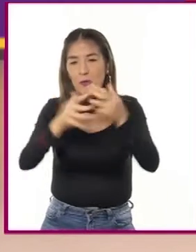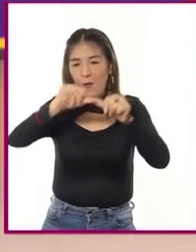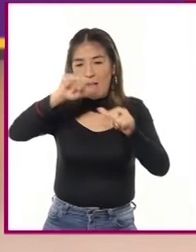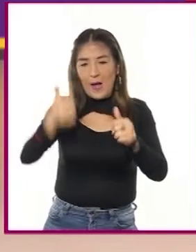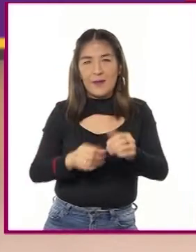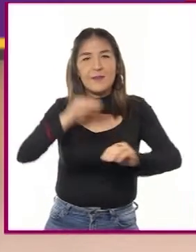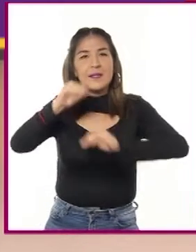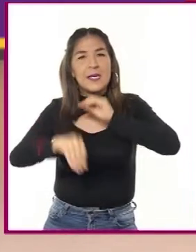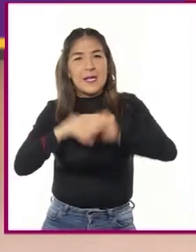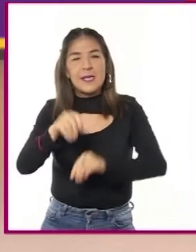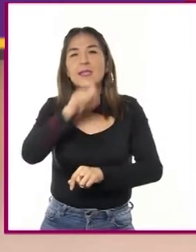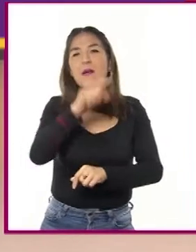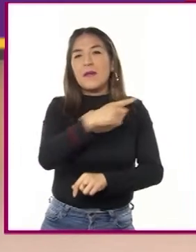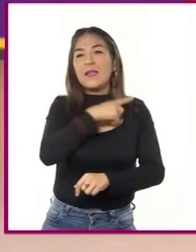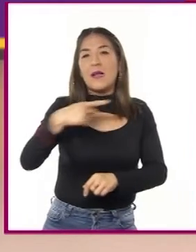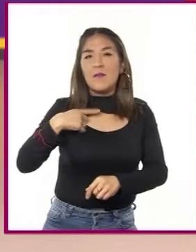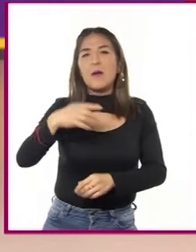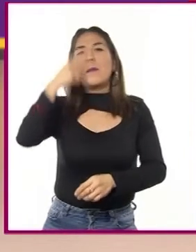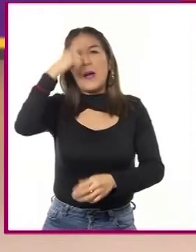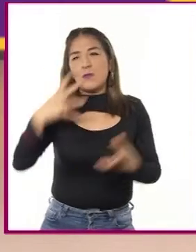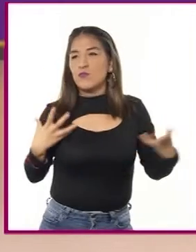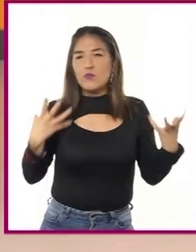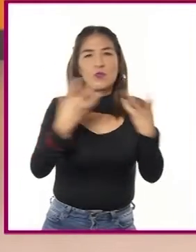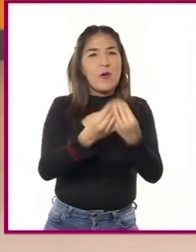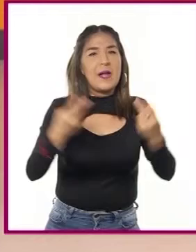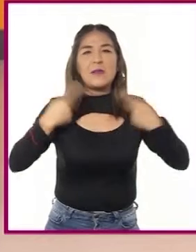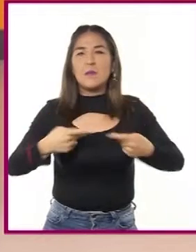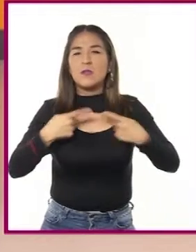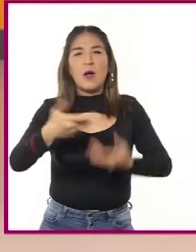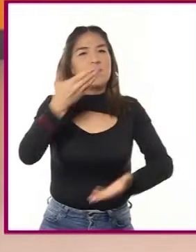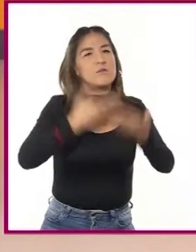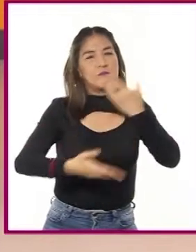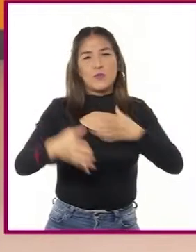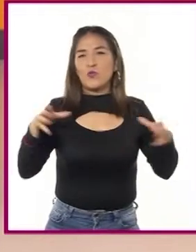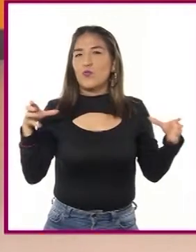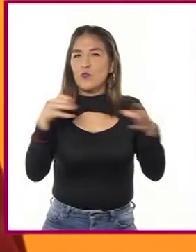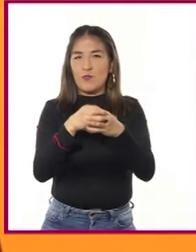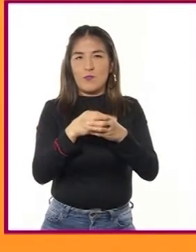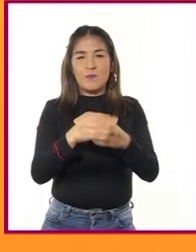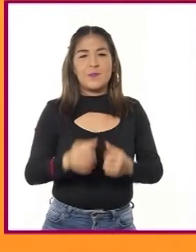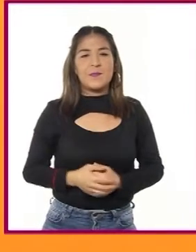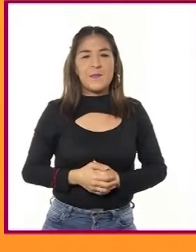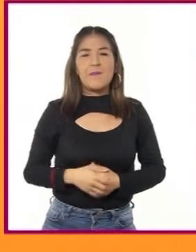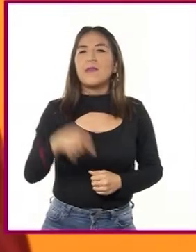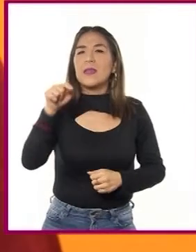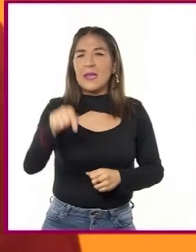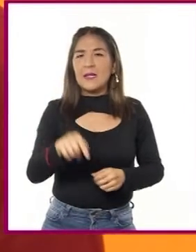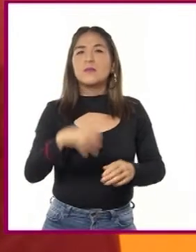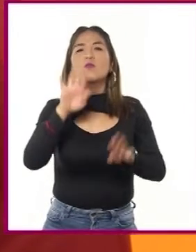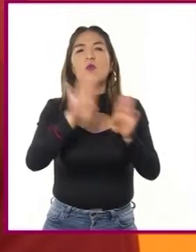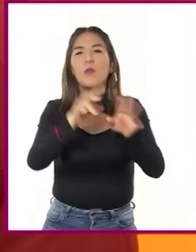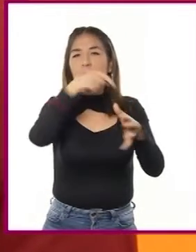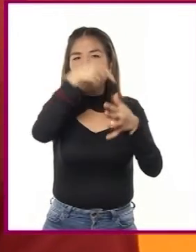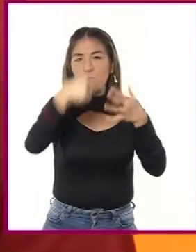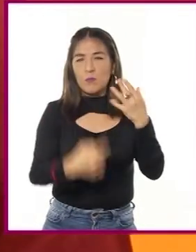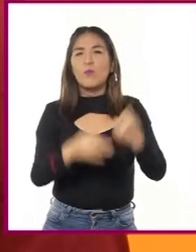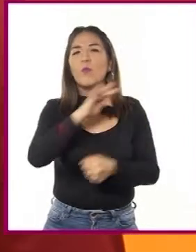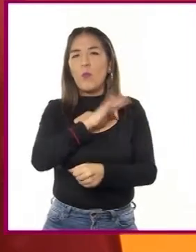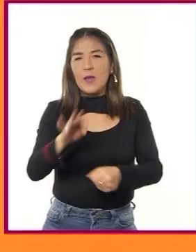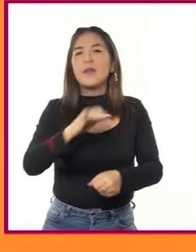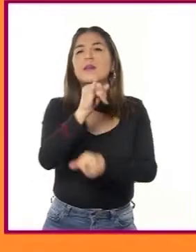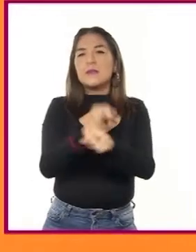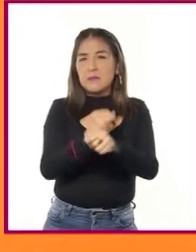además se debe procurar involucrar a la comunidad, pues es un problema colectivo. Con estos requerimientos podemos empezar a